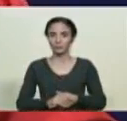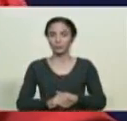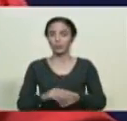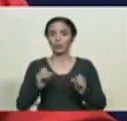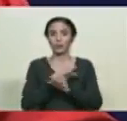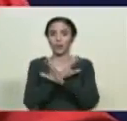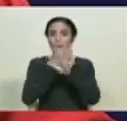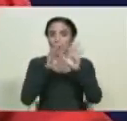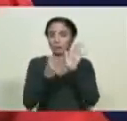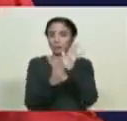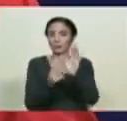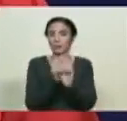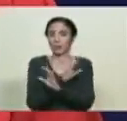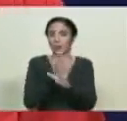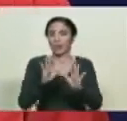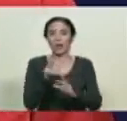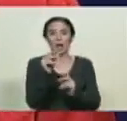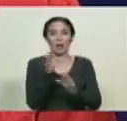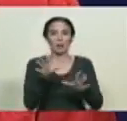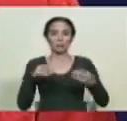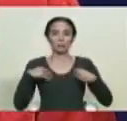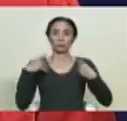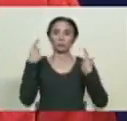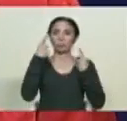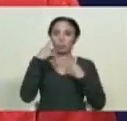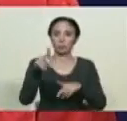esclarecedora. No quisieron entenderlo.